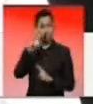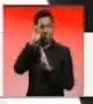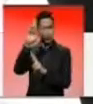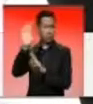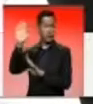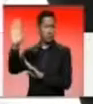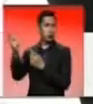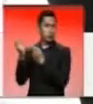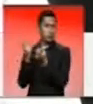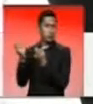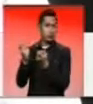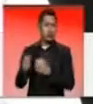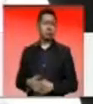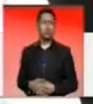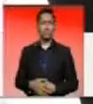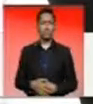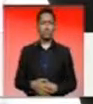mandato.